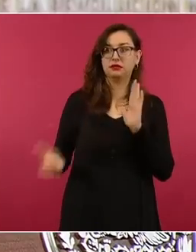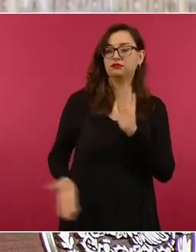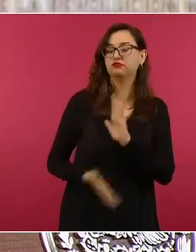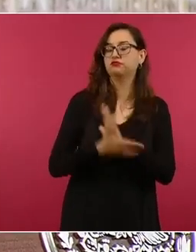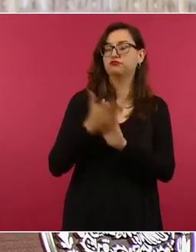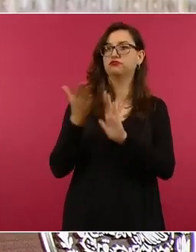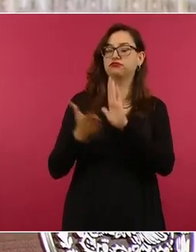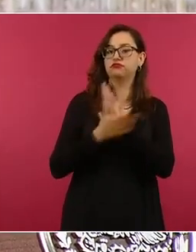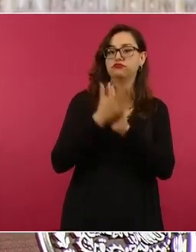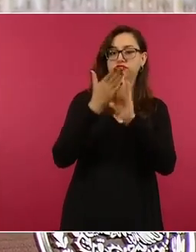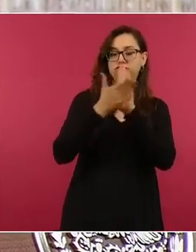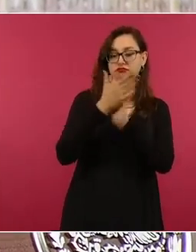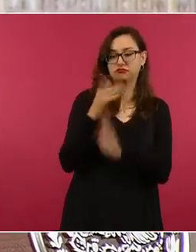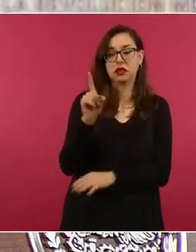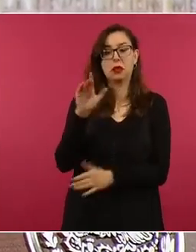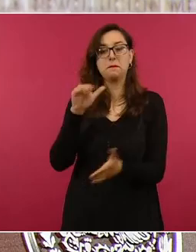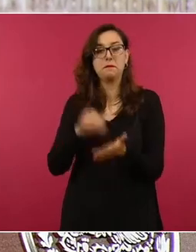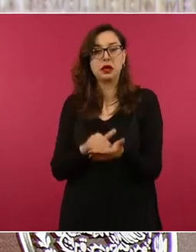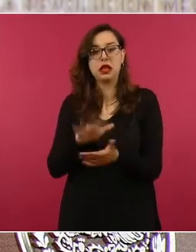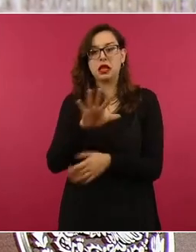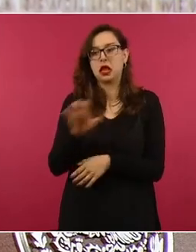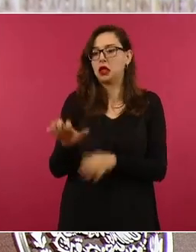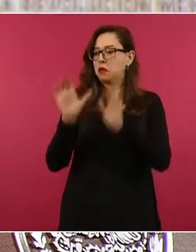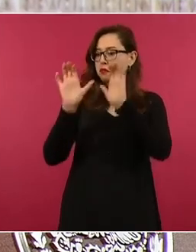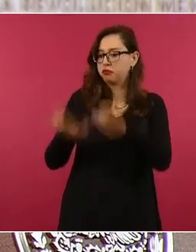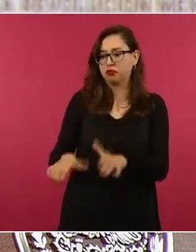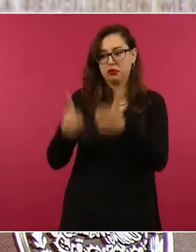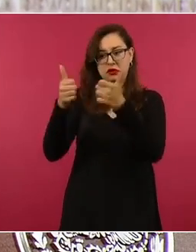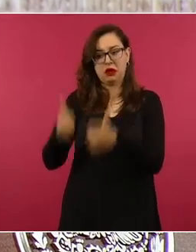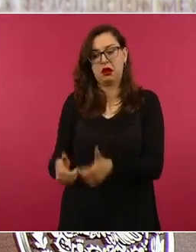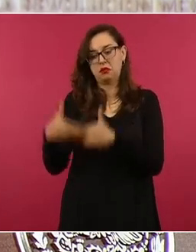los técnicos para operar la refinería,